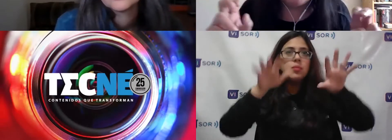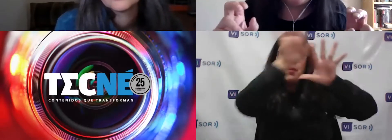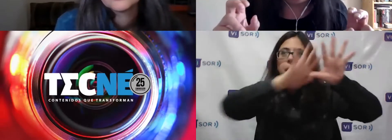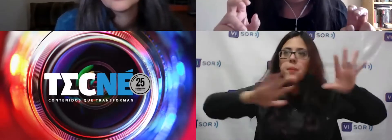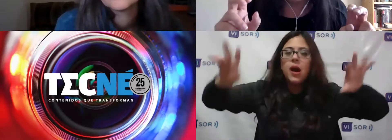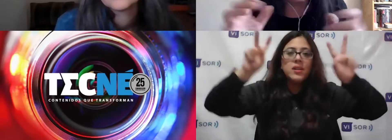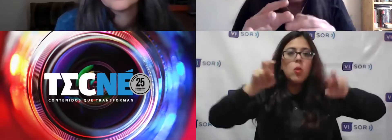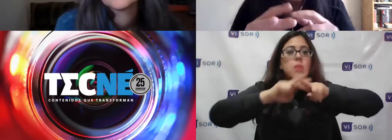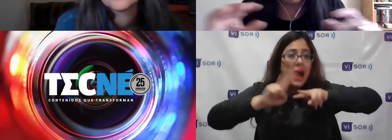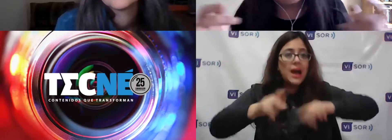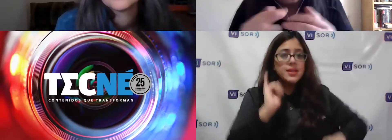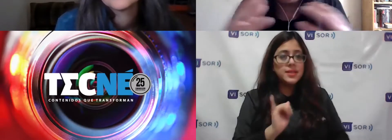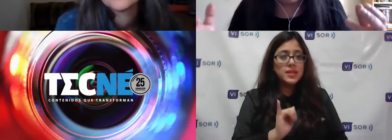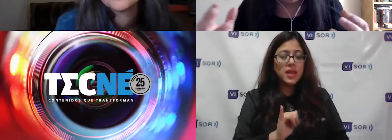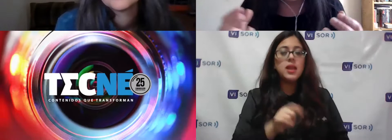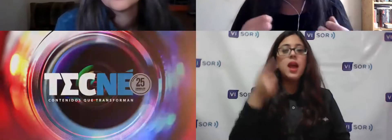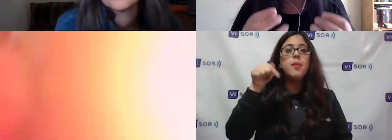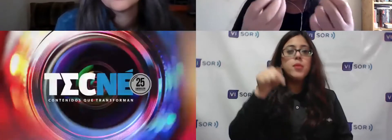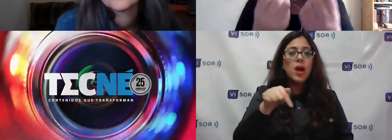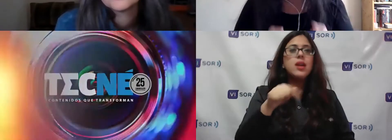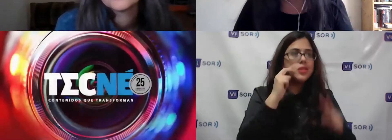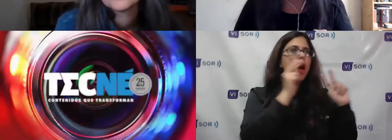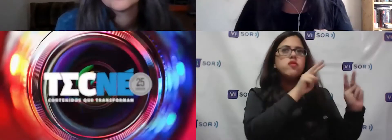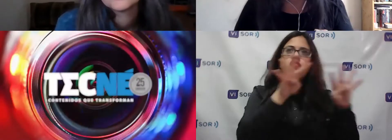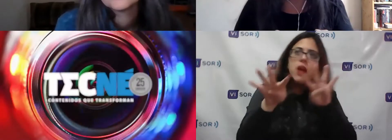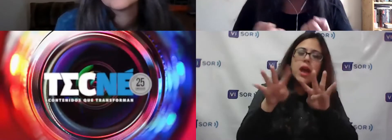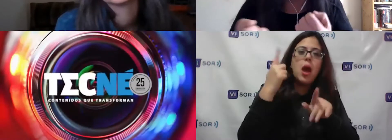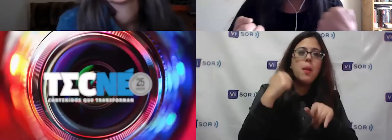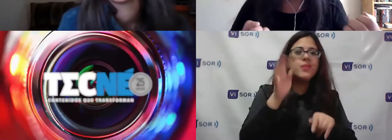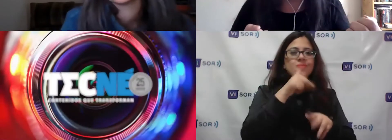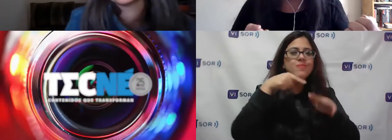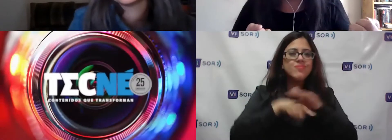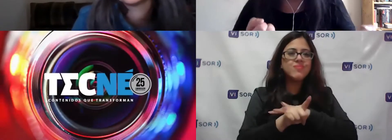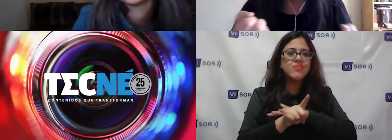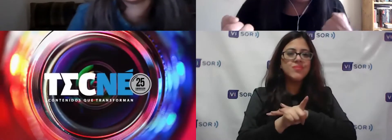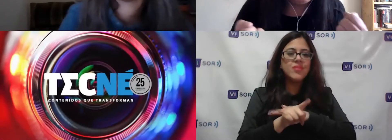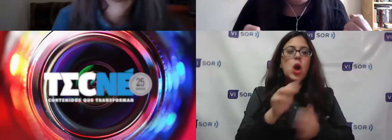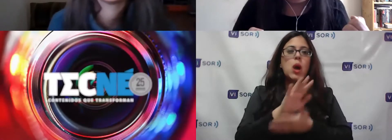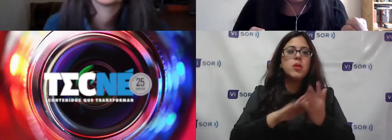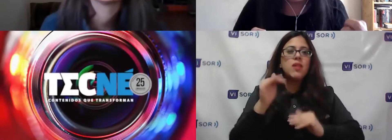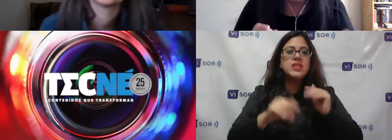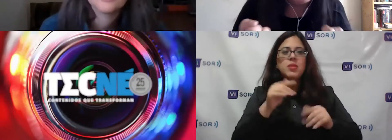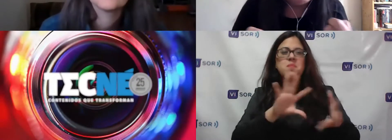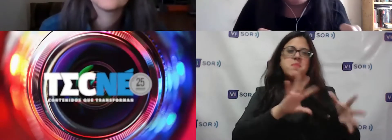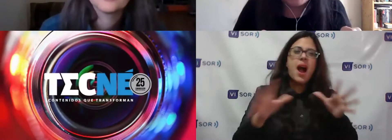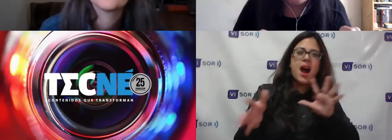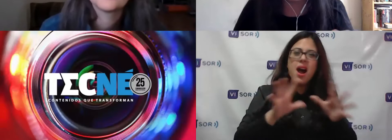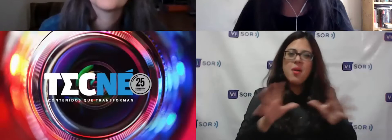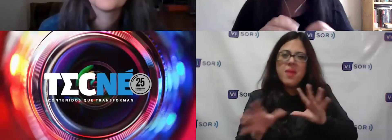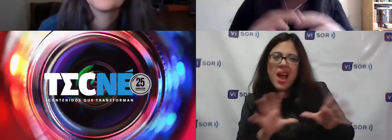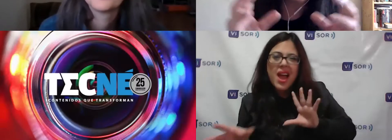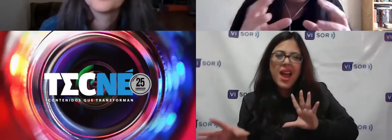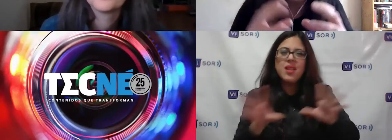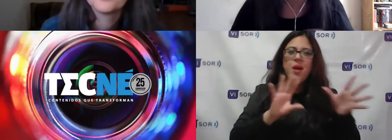a arreglar va a ser vista pero no va a tener la profundidad de hacer esas cosas que uno dice entretengo y el estilo de chicha ni limonada